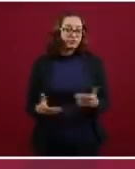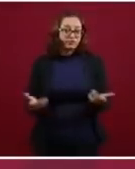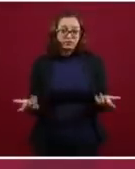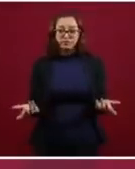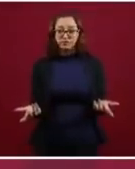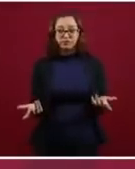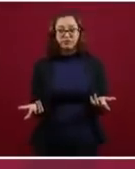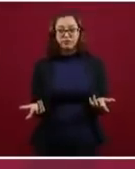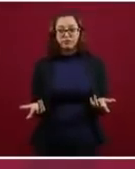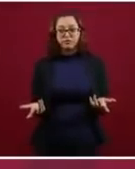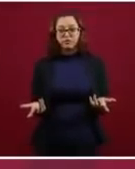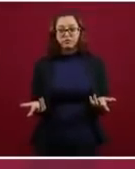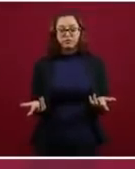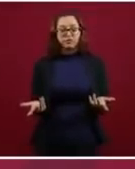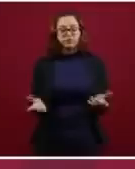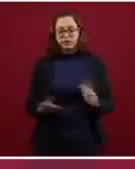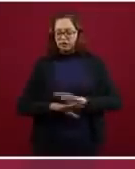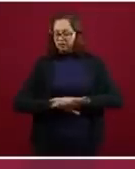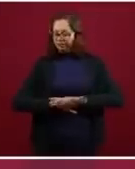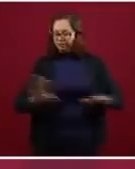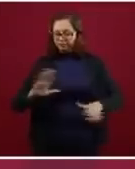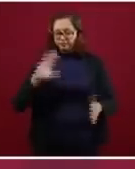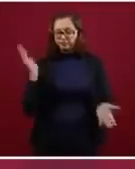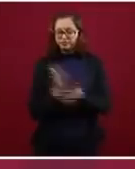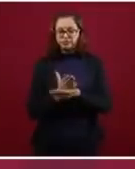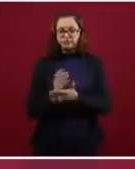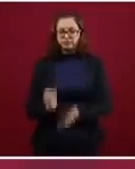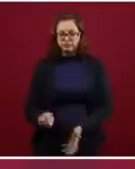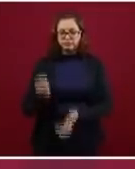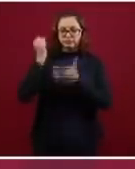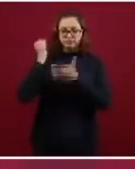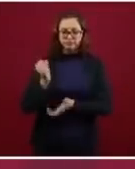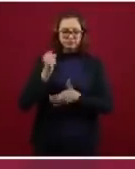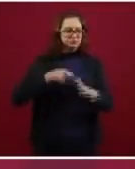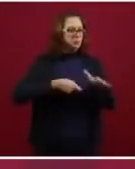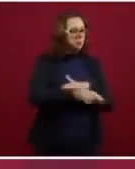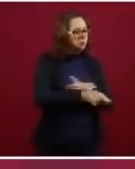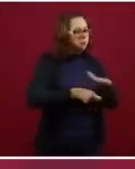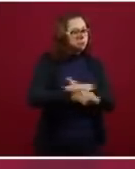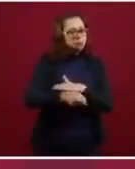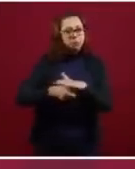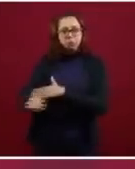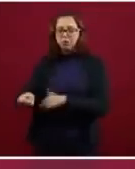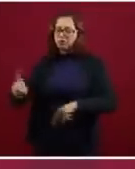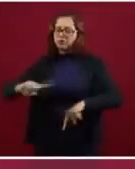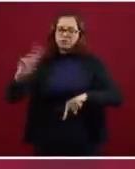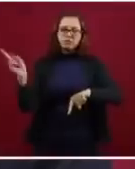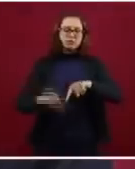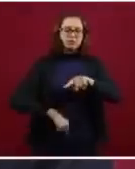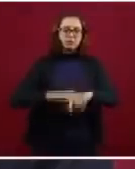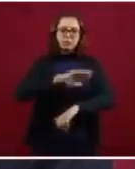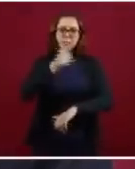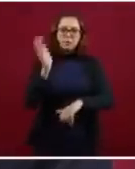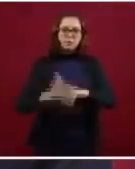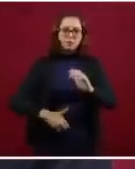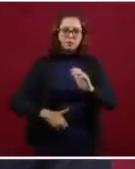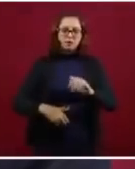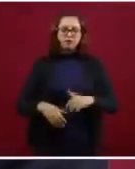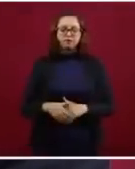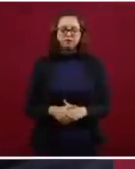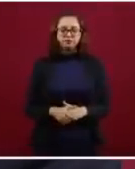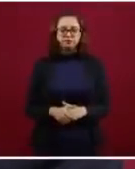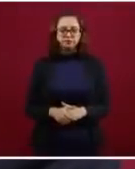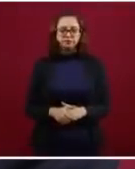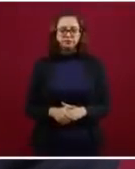Entonces, ya no hay bolsas de moches, ya se terminó eso.